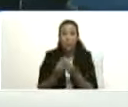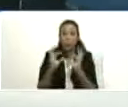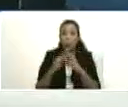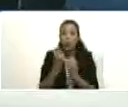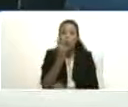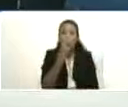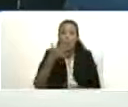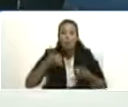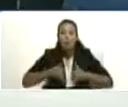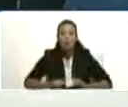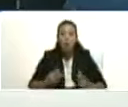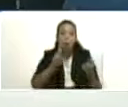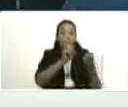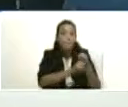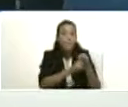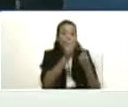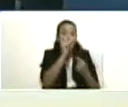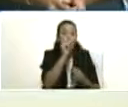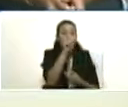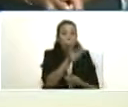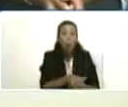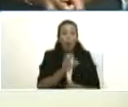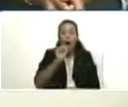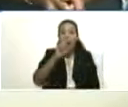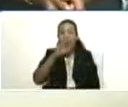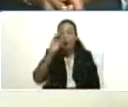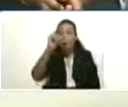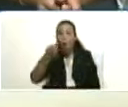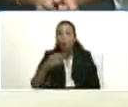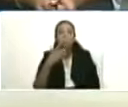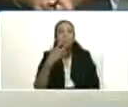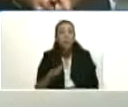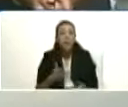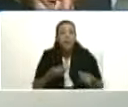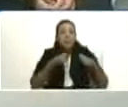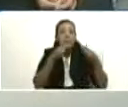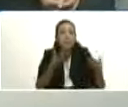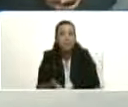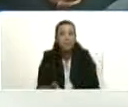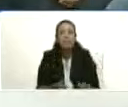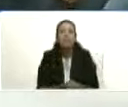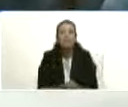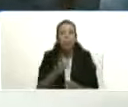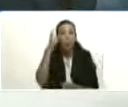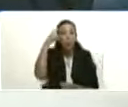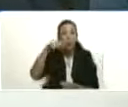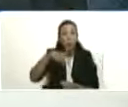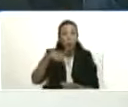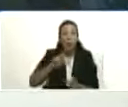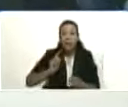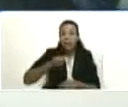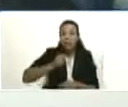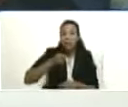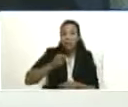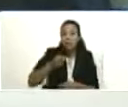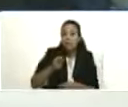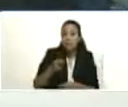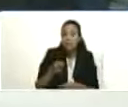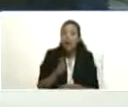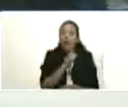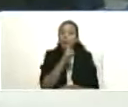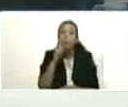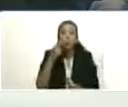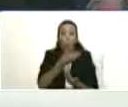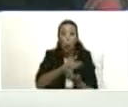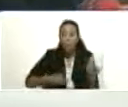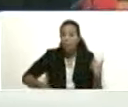dos hijos, su esposo Aarón, y le estamos entregando hoy la llave en nombre de